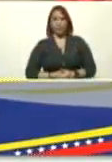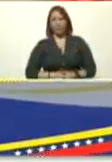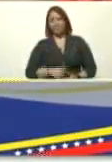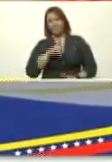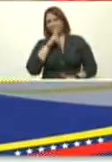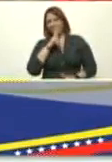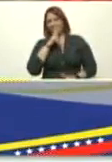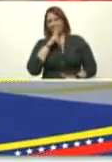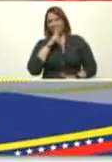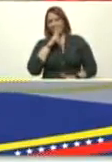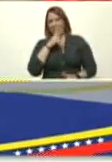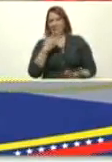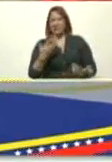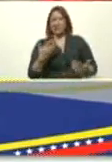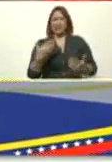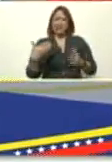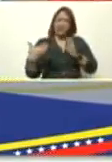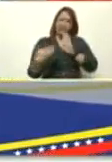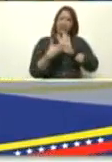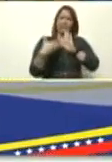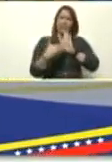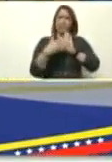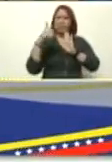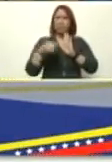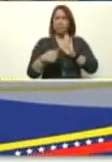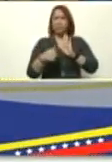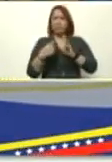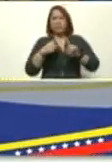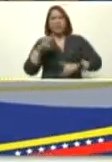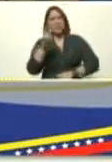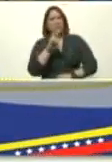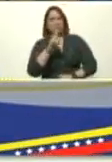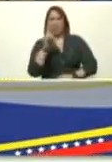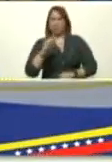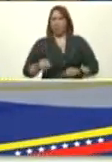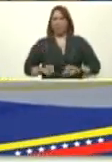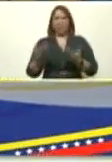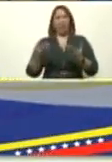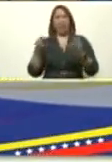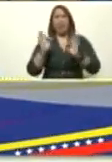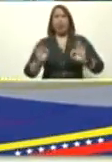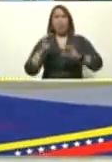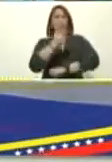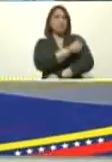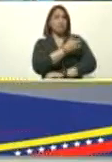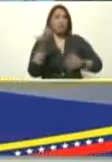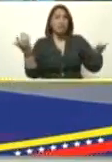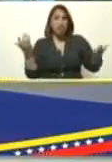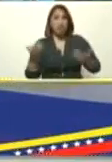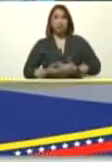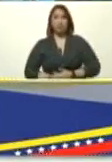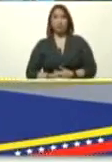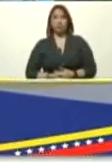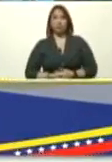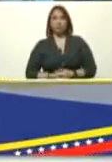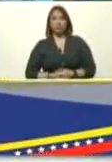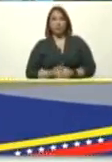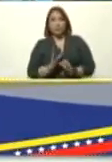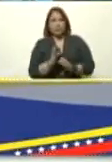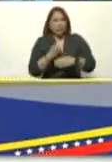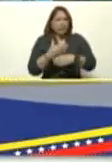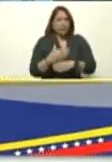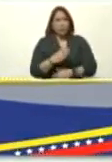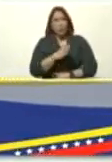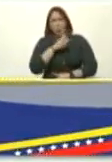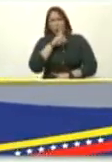perturbaciones permanentes, amenazas de que para Venezuela no iba a llegar ni una sola vacuna, ¿no? Presiones y chantajes